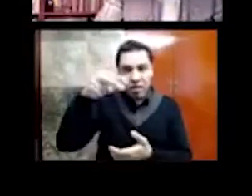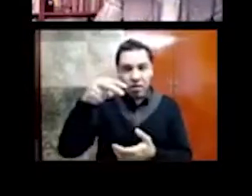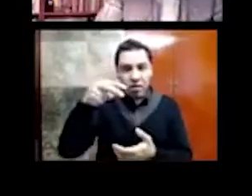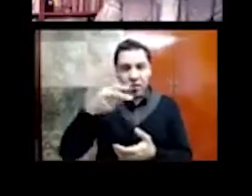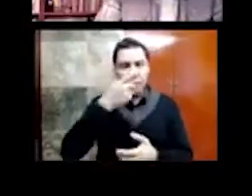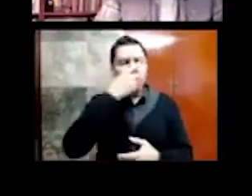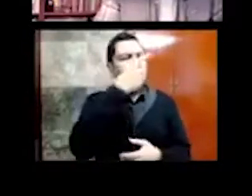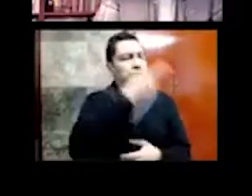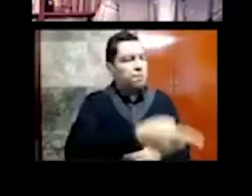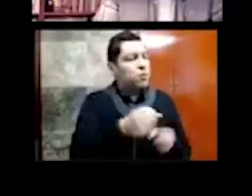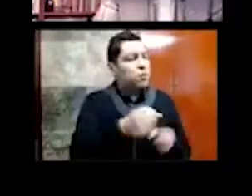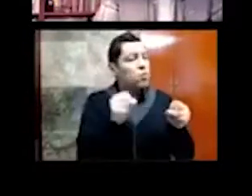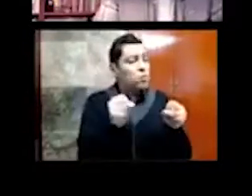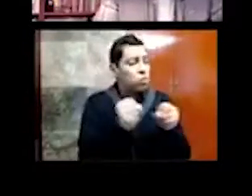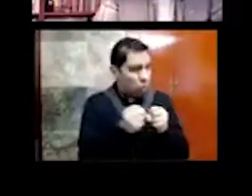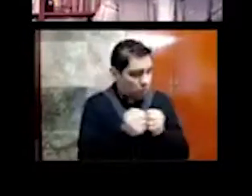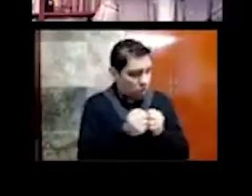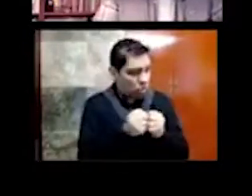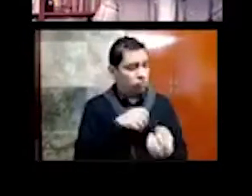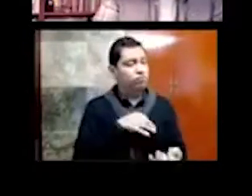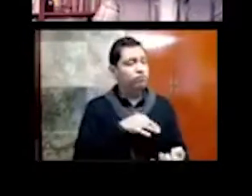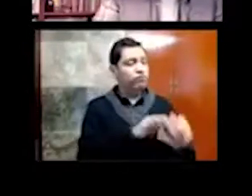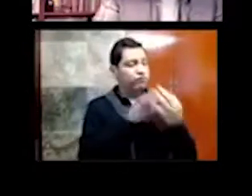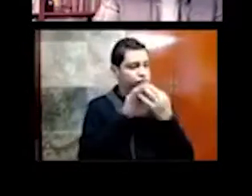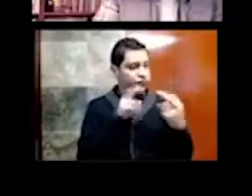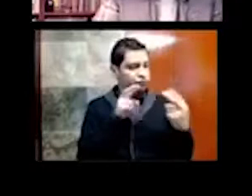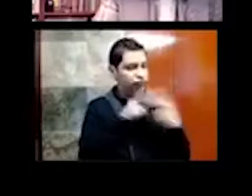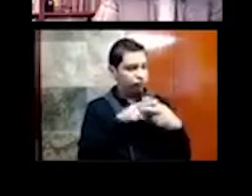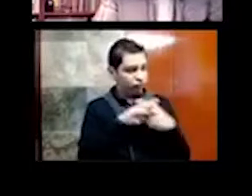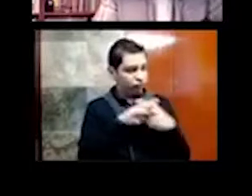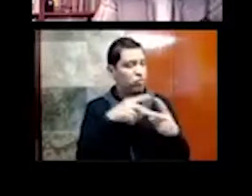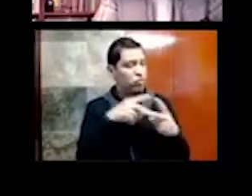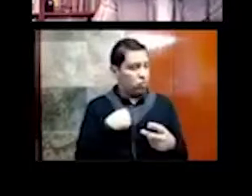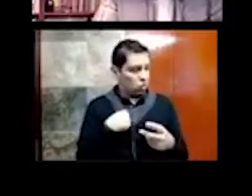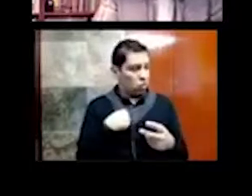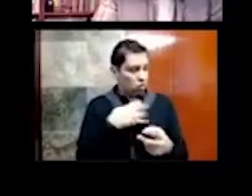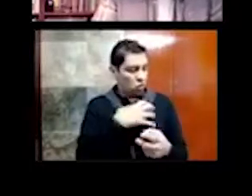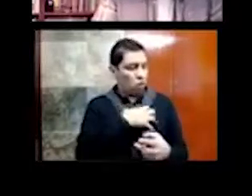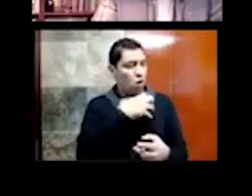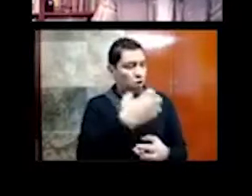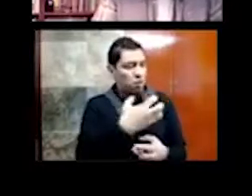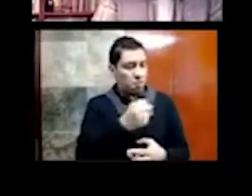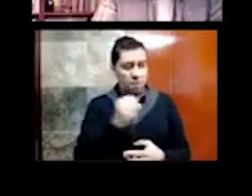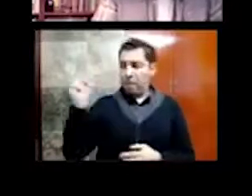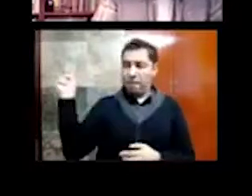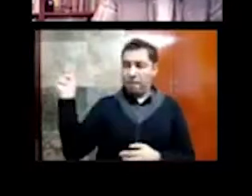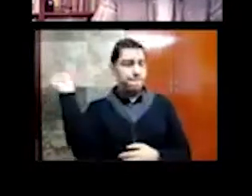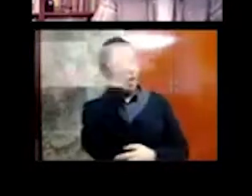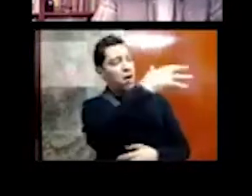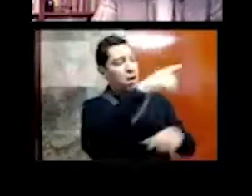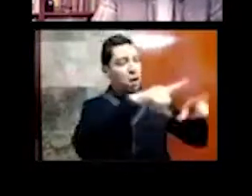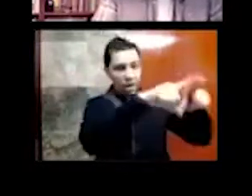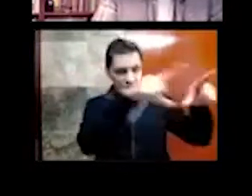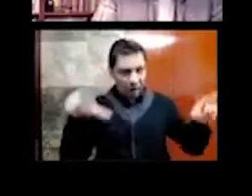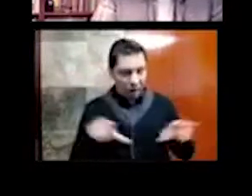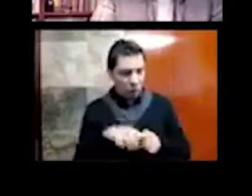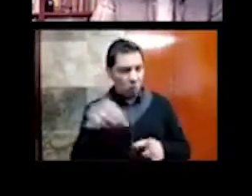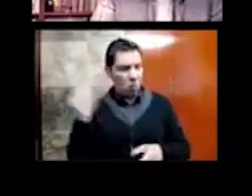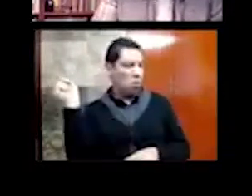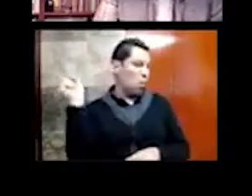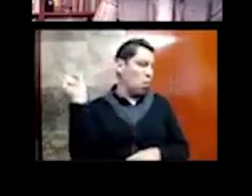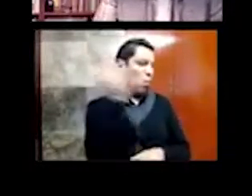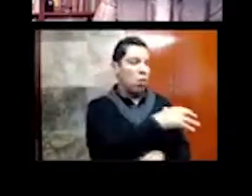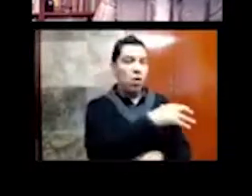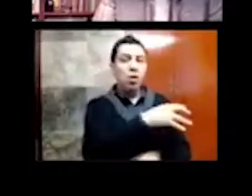mi sobrino se ha enfrentado conmigo, he extraído su corazón, lo he lanzado al centro de la laguna y allí su corazón se